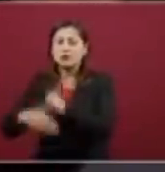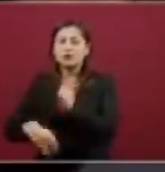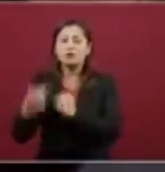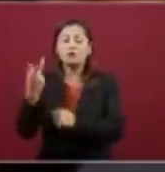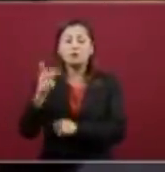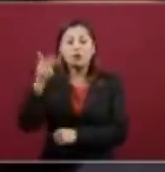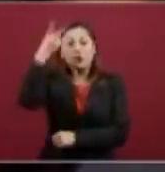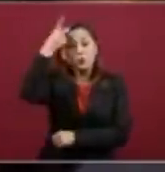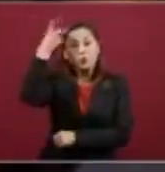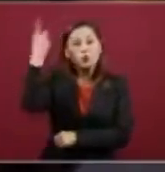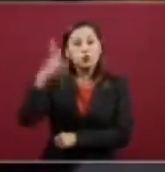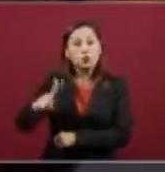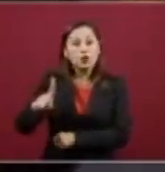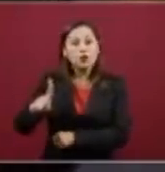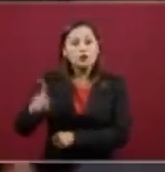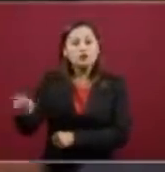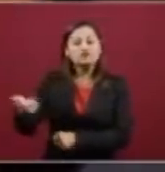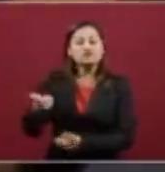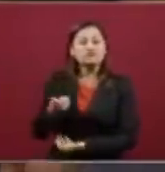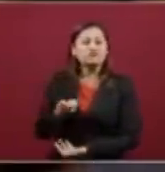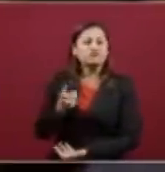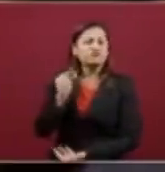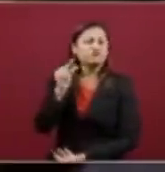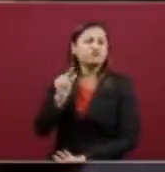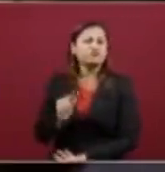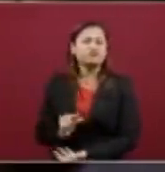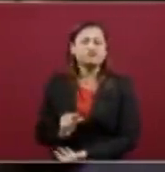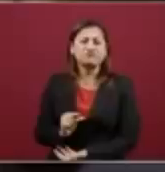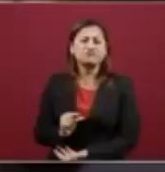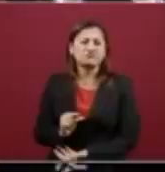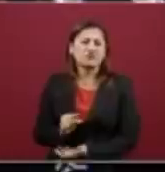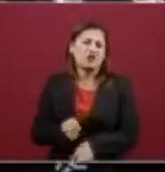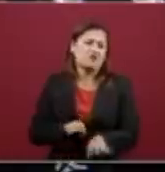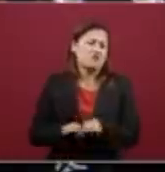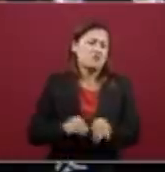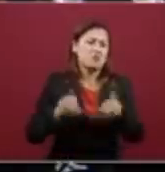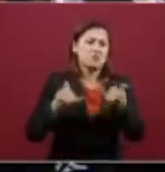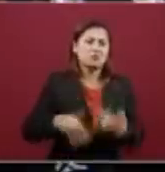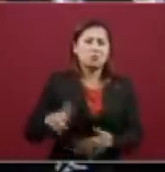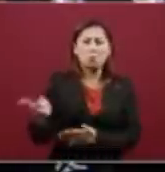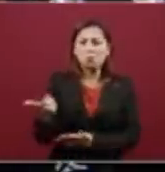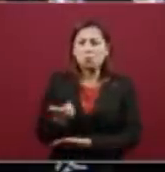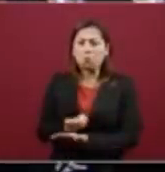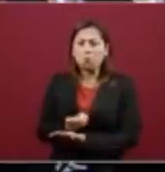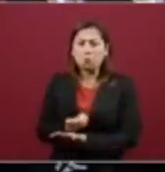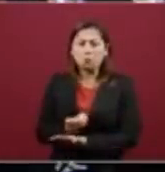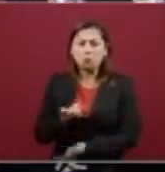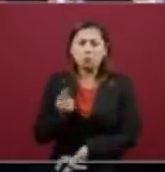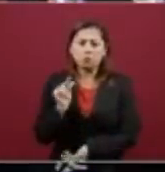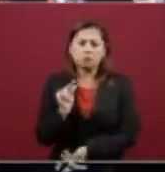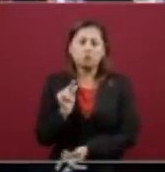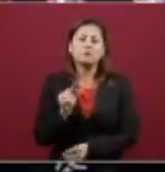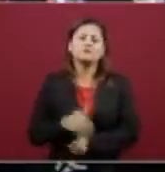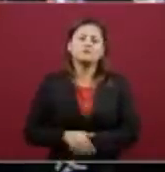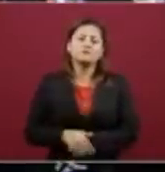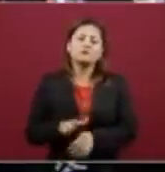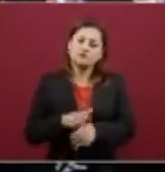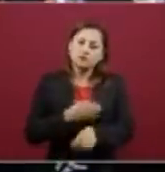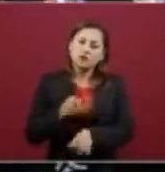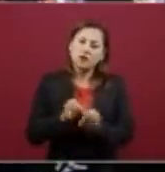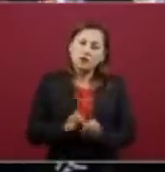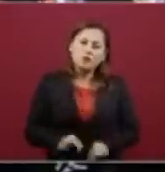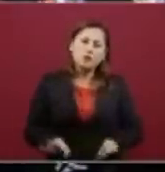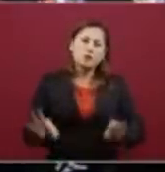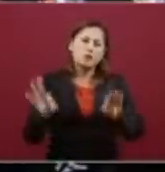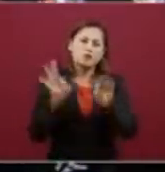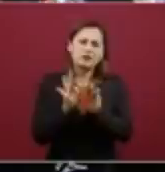dan una mísera cantidad por ese trabajo. Entonces, sí es muy importante que inmediatamente se